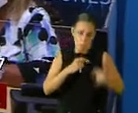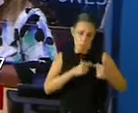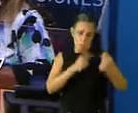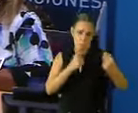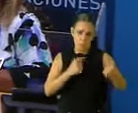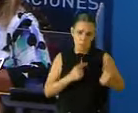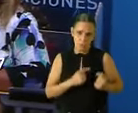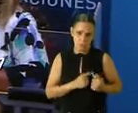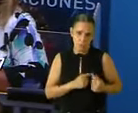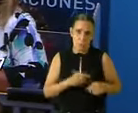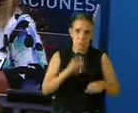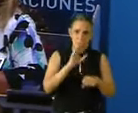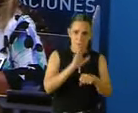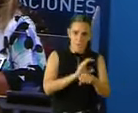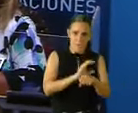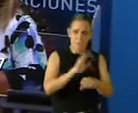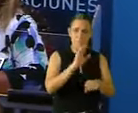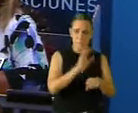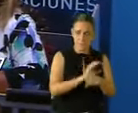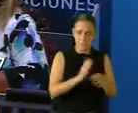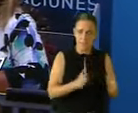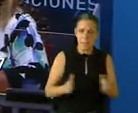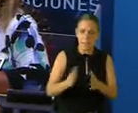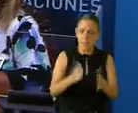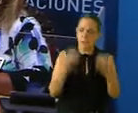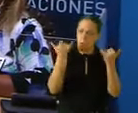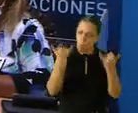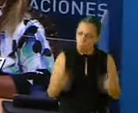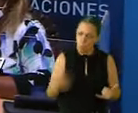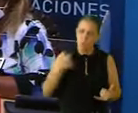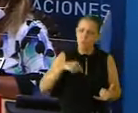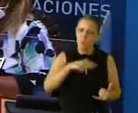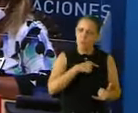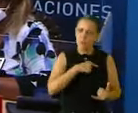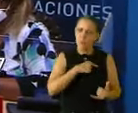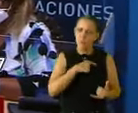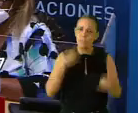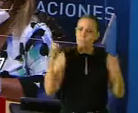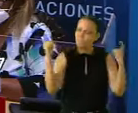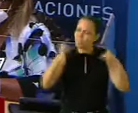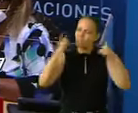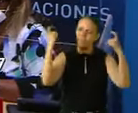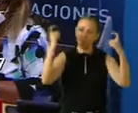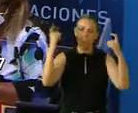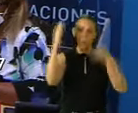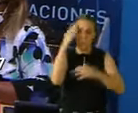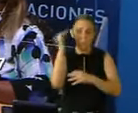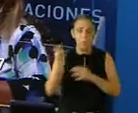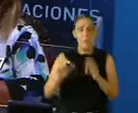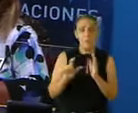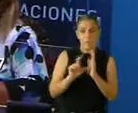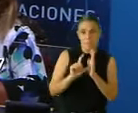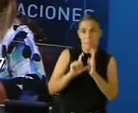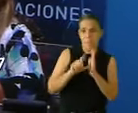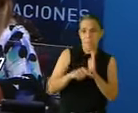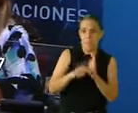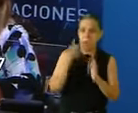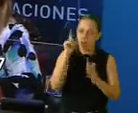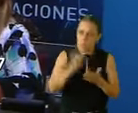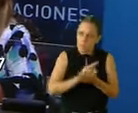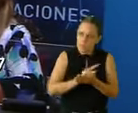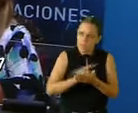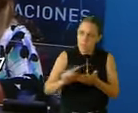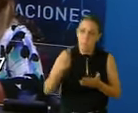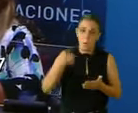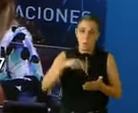Alta, Puerto Rico. Hoy estamos de fiesta, mis hermanos. Estamos celebrando porque después de una semana que nuestros apóstoles, Wanda Rolón y Pablo